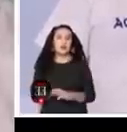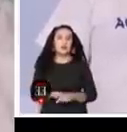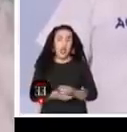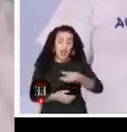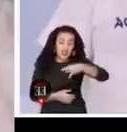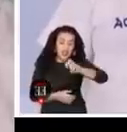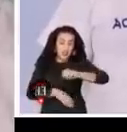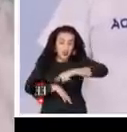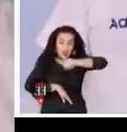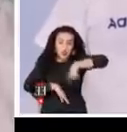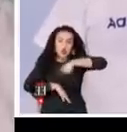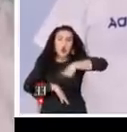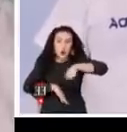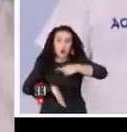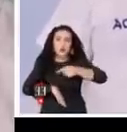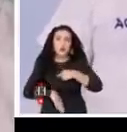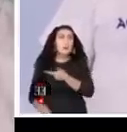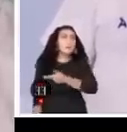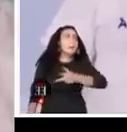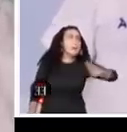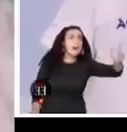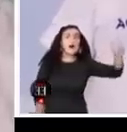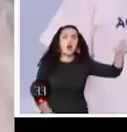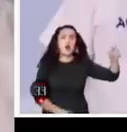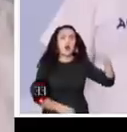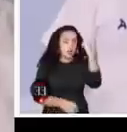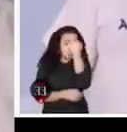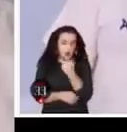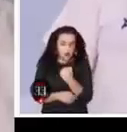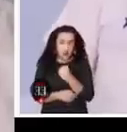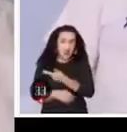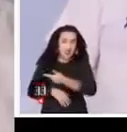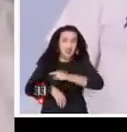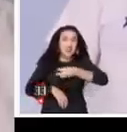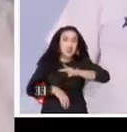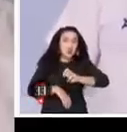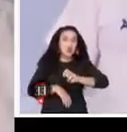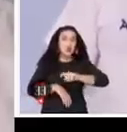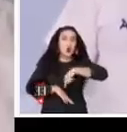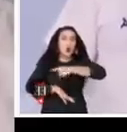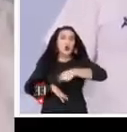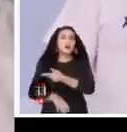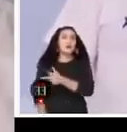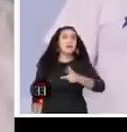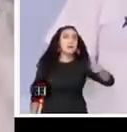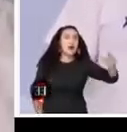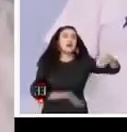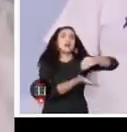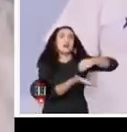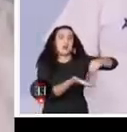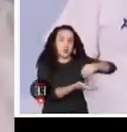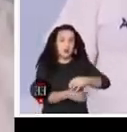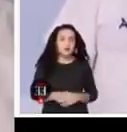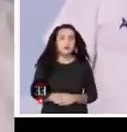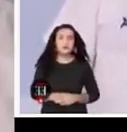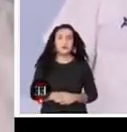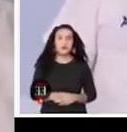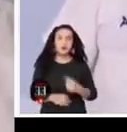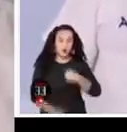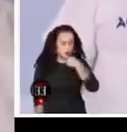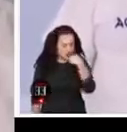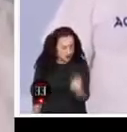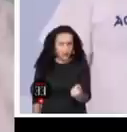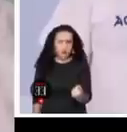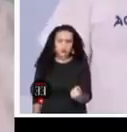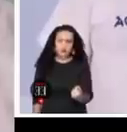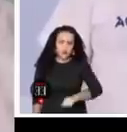porque nosotras ya hemos hecho ese viaje tan largo por eso lo digo y quiero decir con